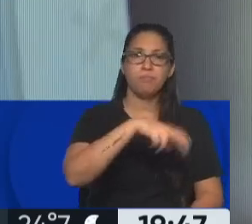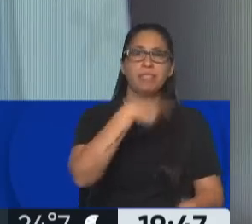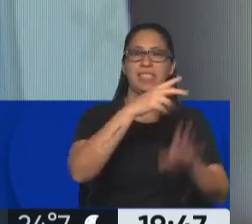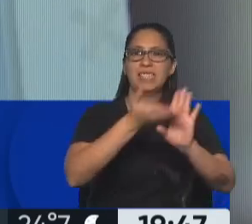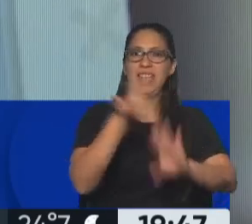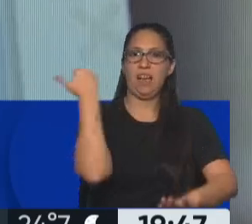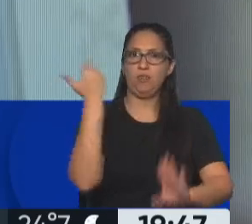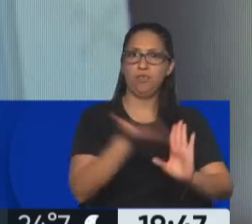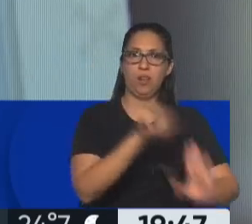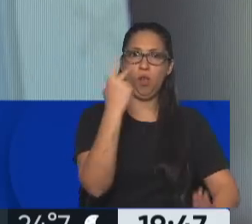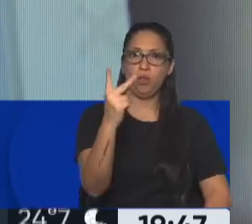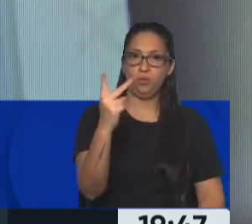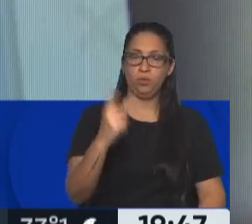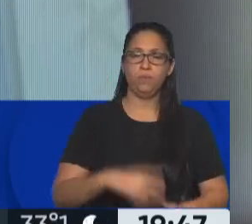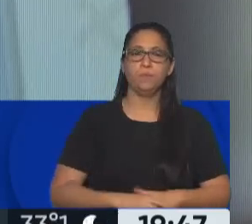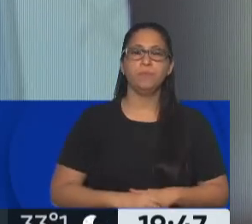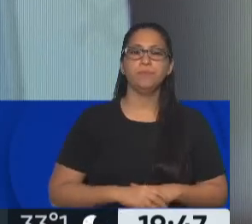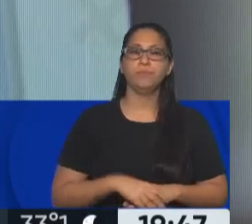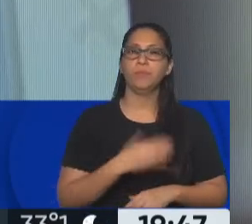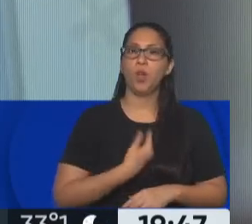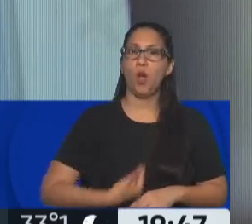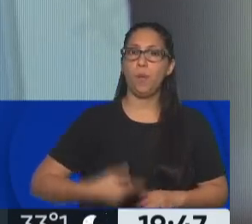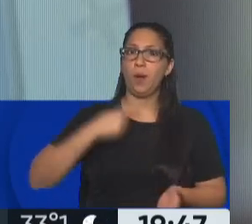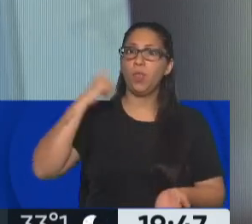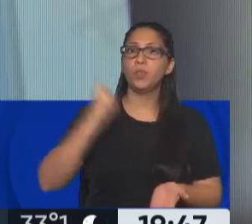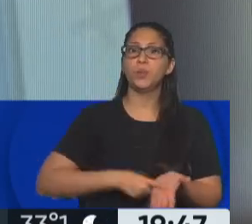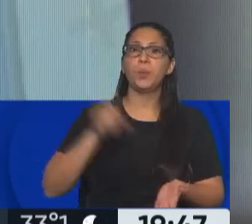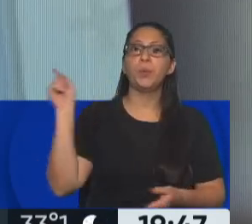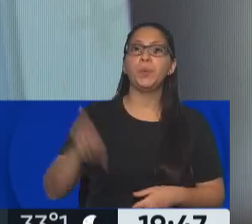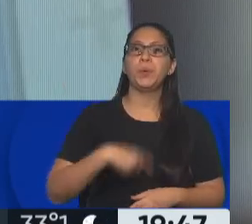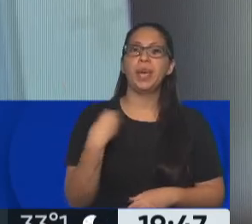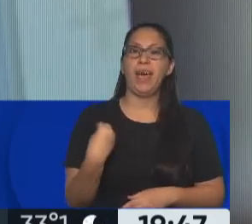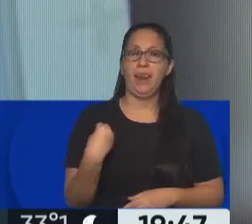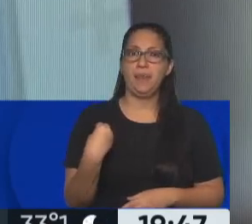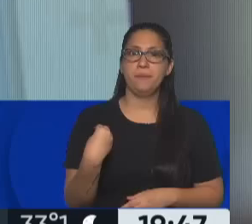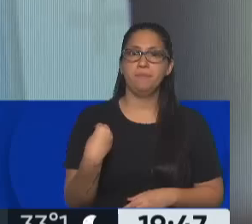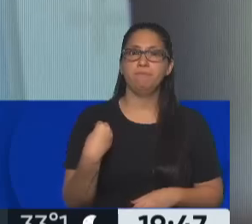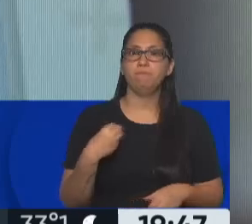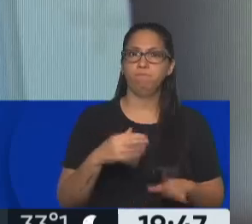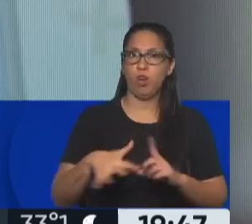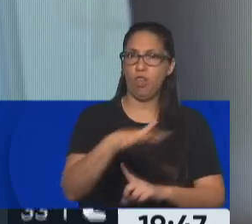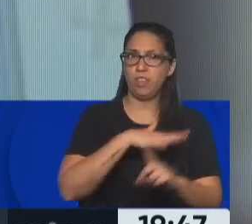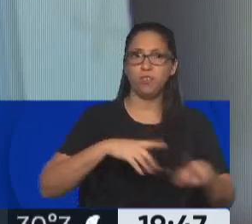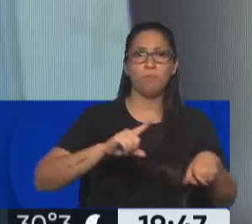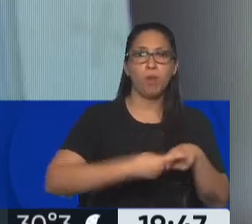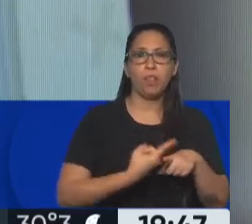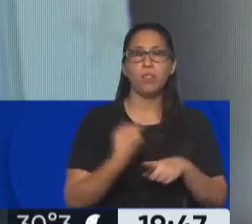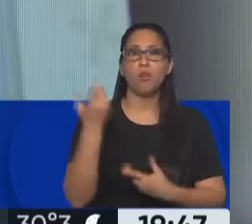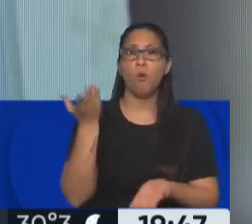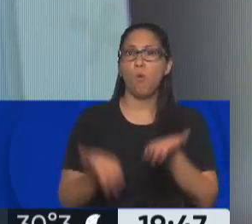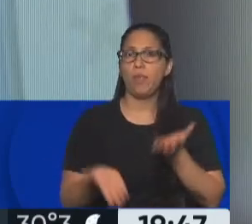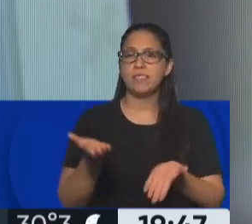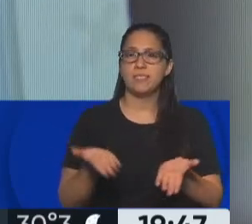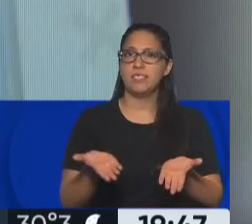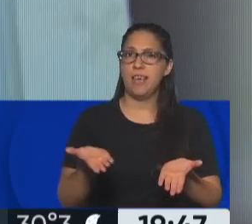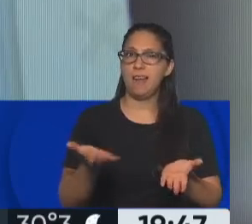Néstor Kirchner. Esta decisión por parte del gobierno se da en un contexto político y judicial porque, recordemos,